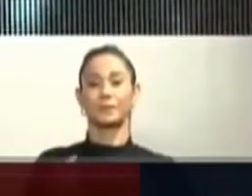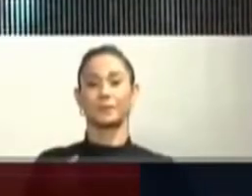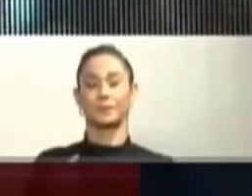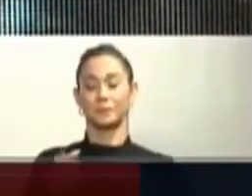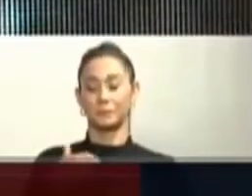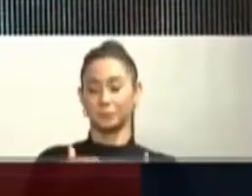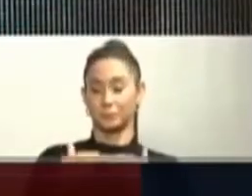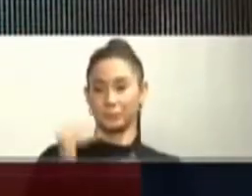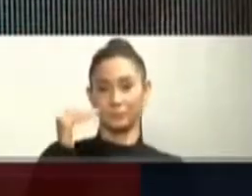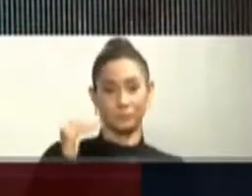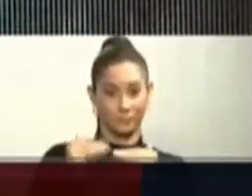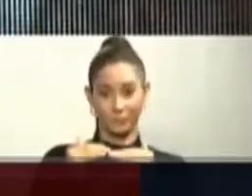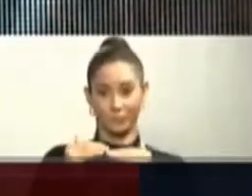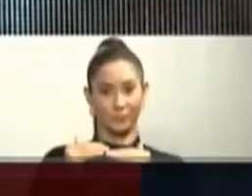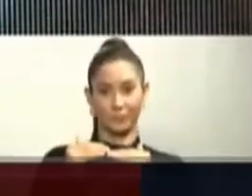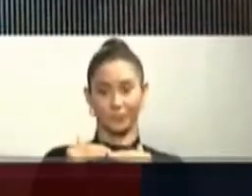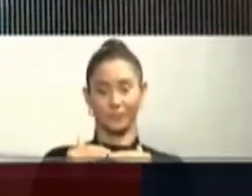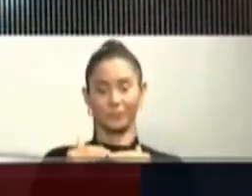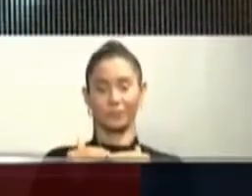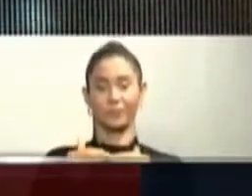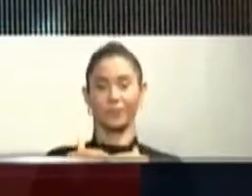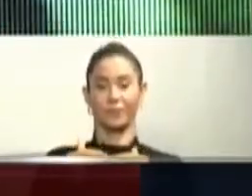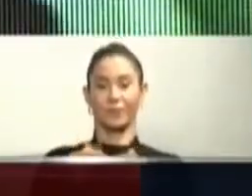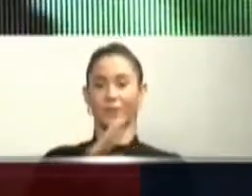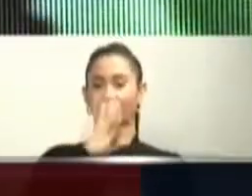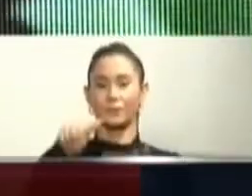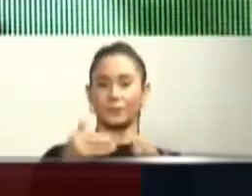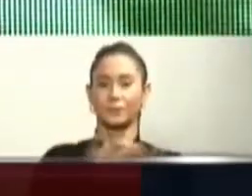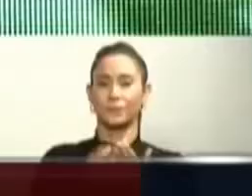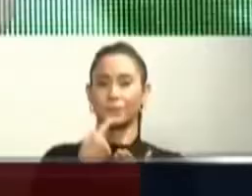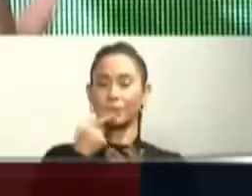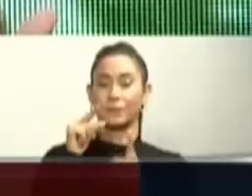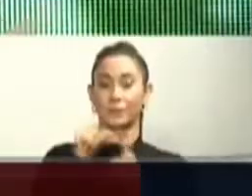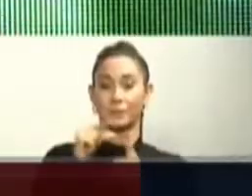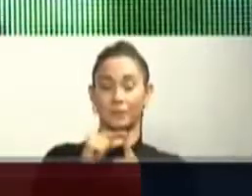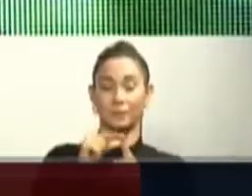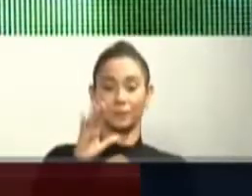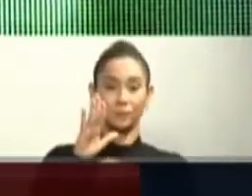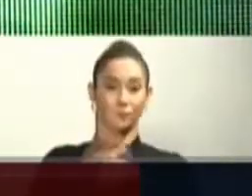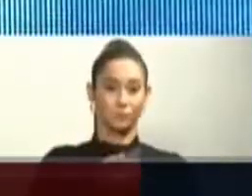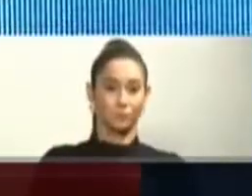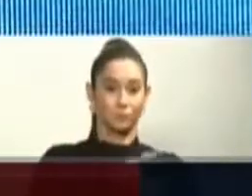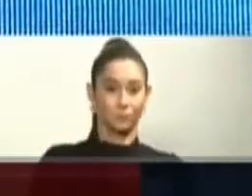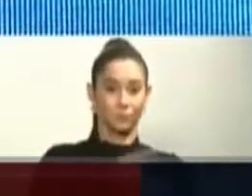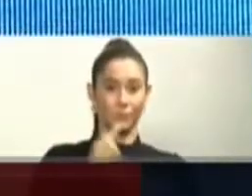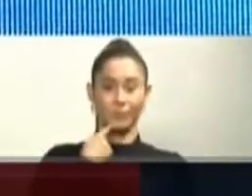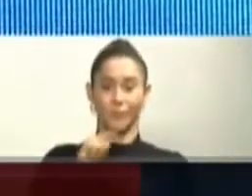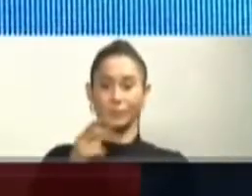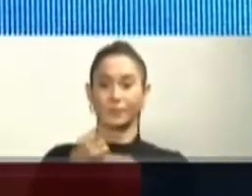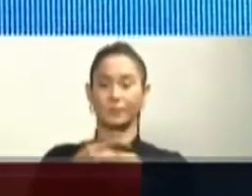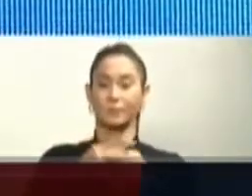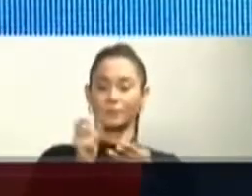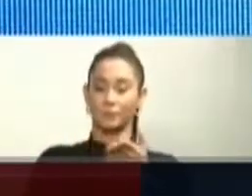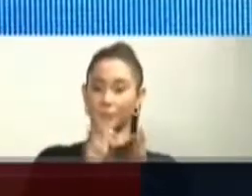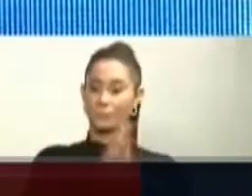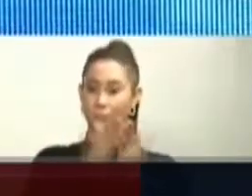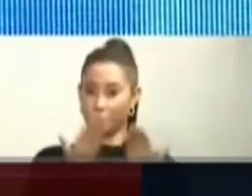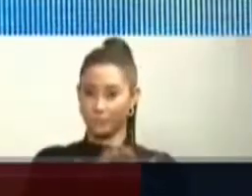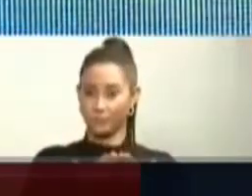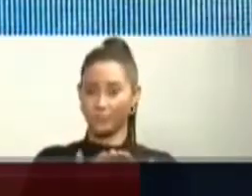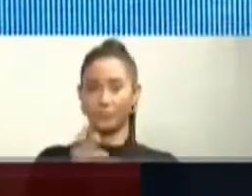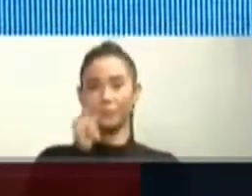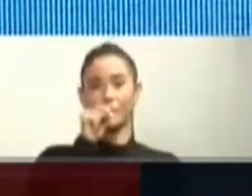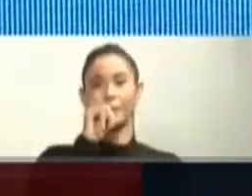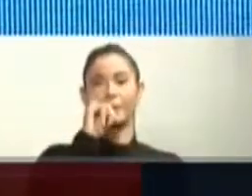ni veníano, ni casi mente. Y cuando ella me citaba un autor, sobre todo